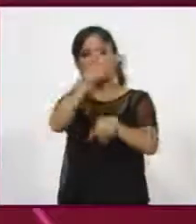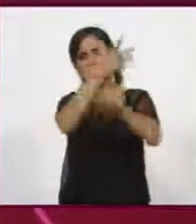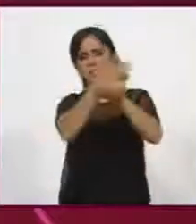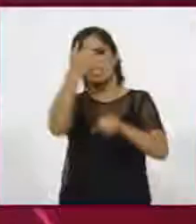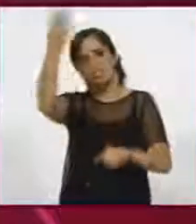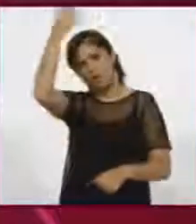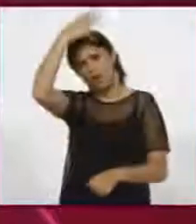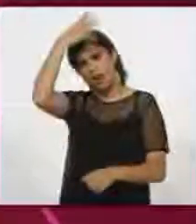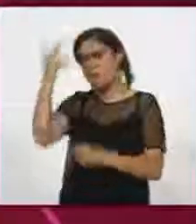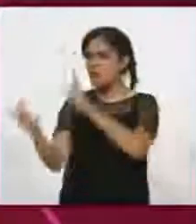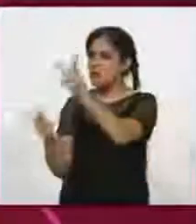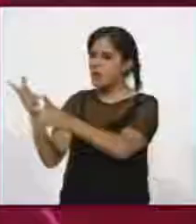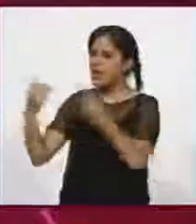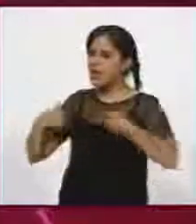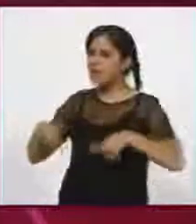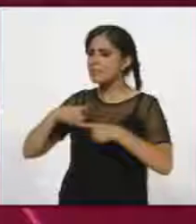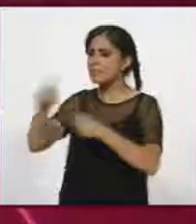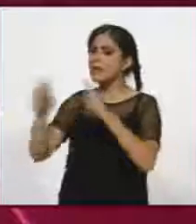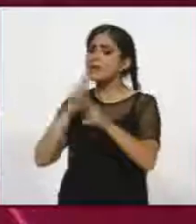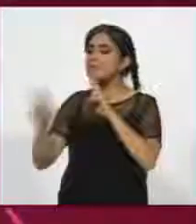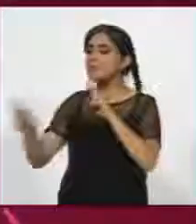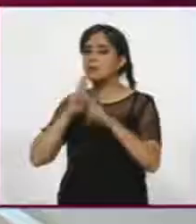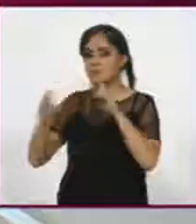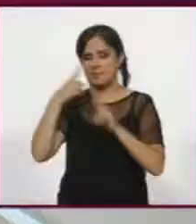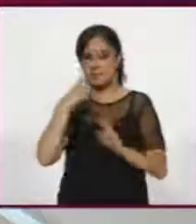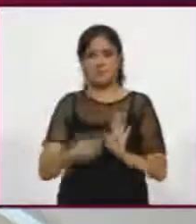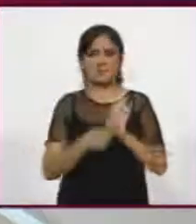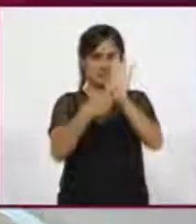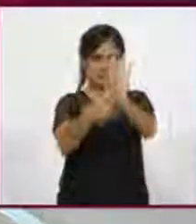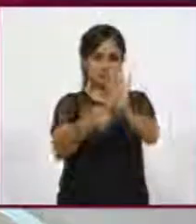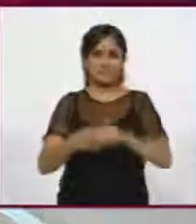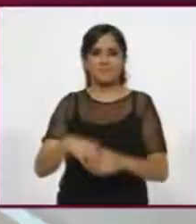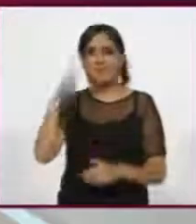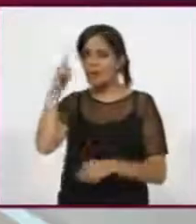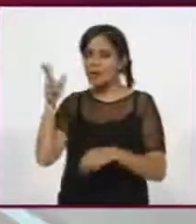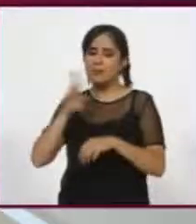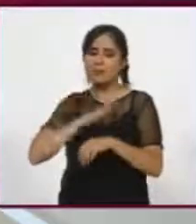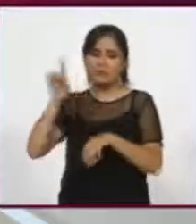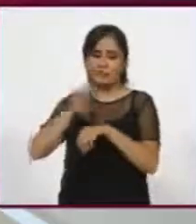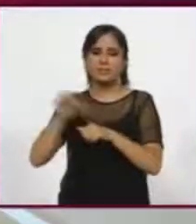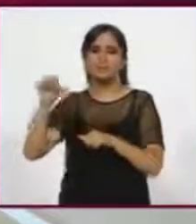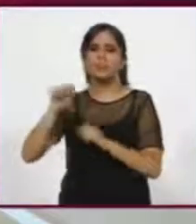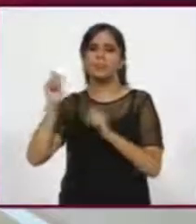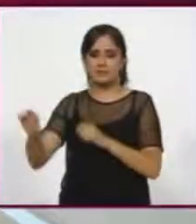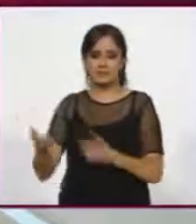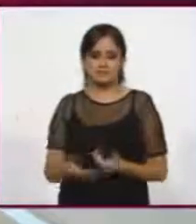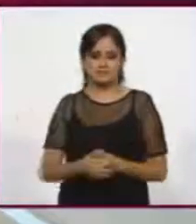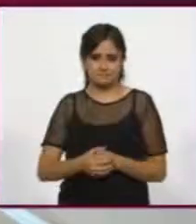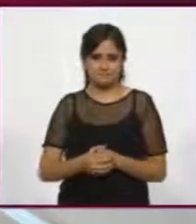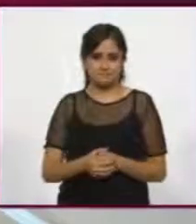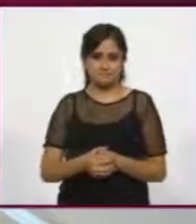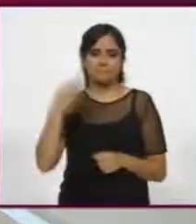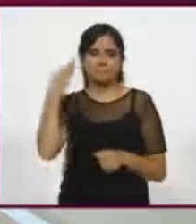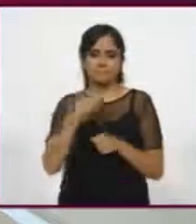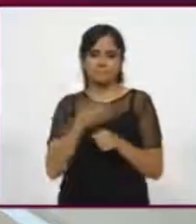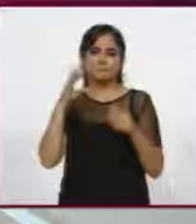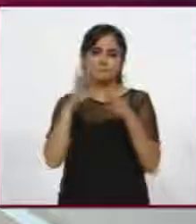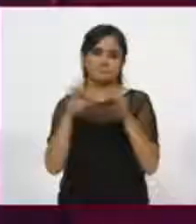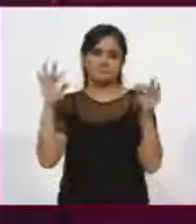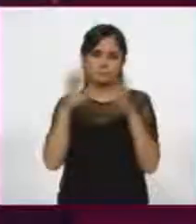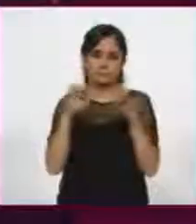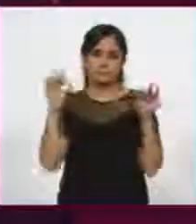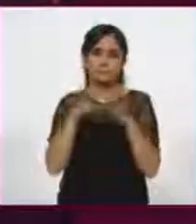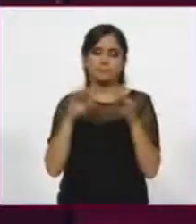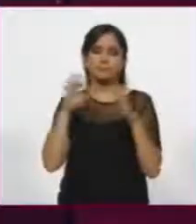Estados Unidos y Donald Trump. Paco, ¿cómo estás? Bien. Buenos días. Buen día. ¿Qué nos traes el día de hoy? Pues mira, es un reporte del